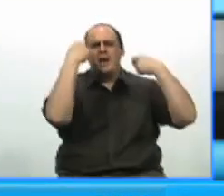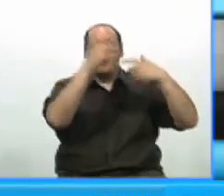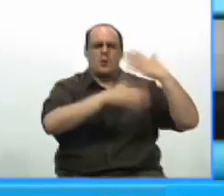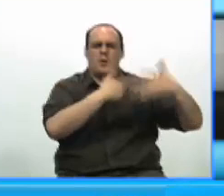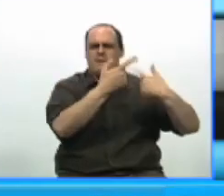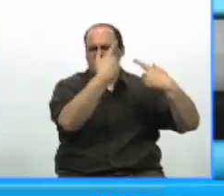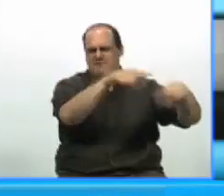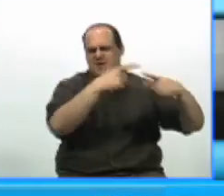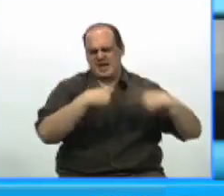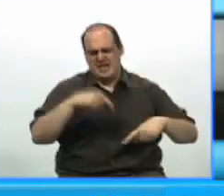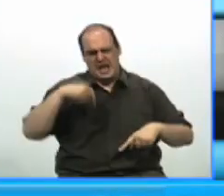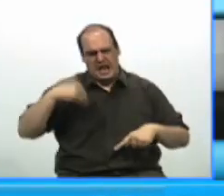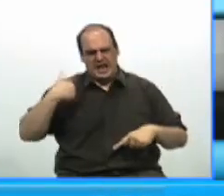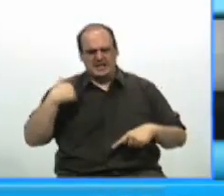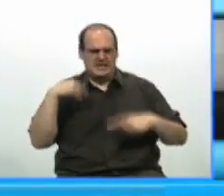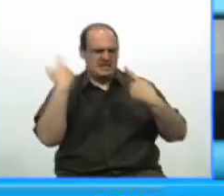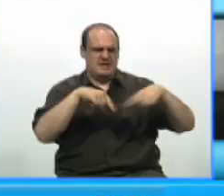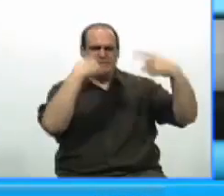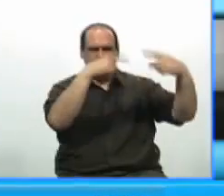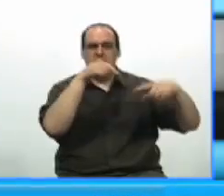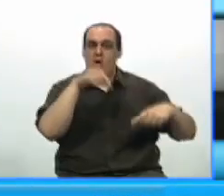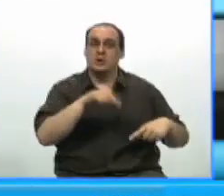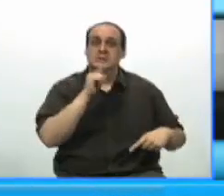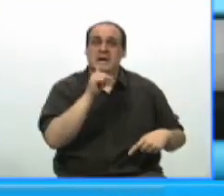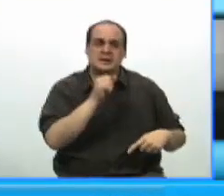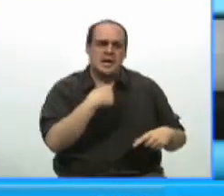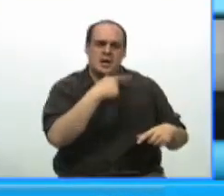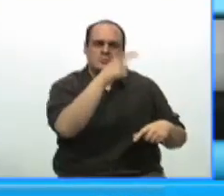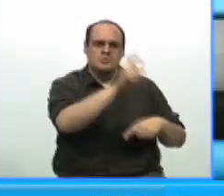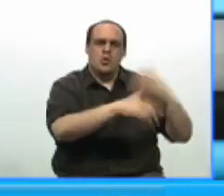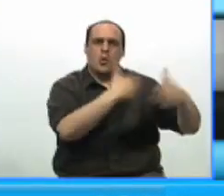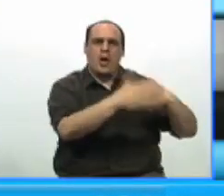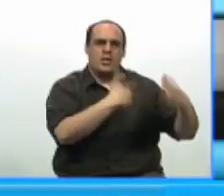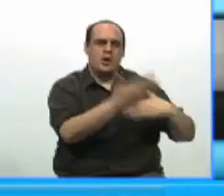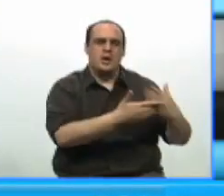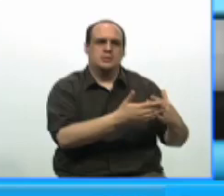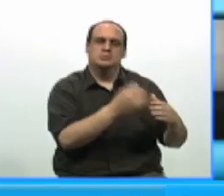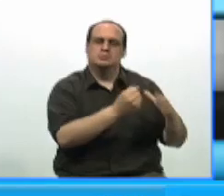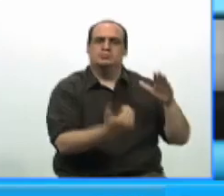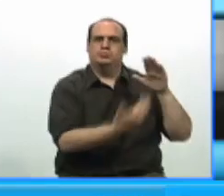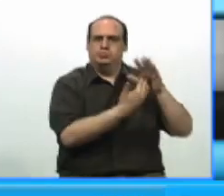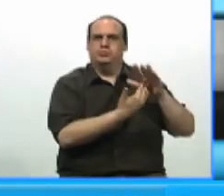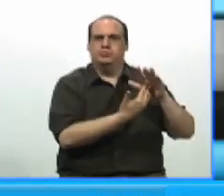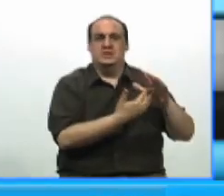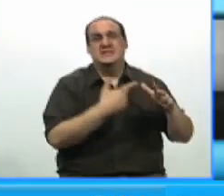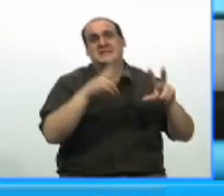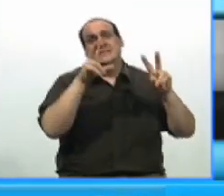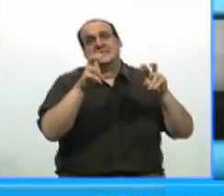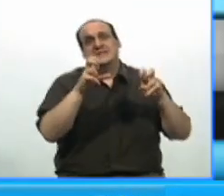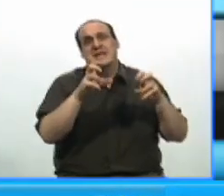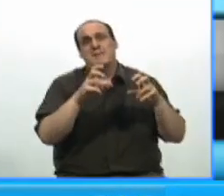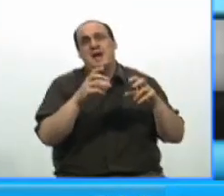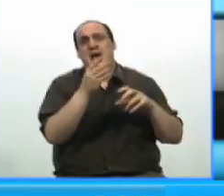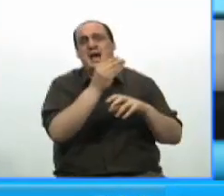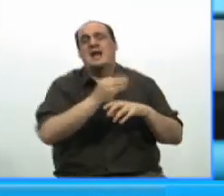de otra, y hoy tiene la posibilidad de dirigir grandes jugadores. Yo particularmente, en lo que tiene que ver con la eliminatoria y por